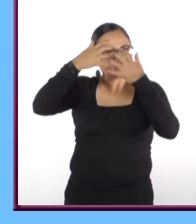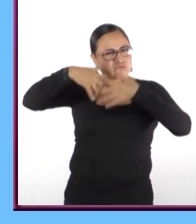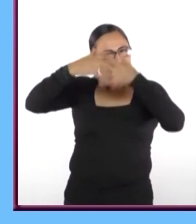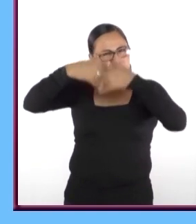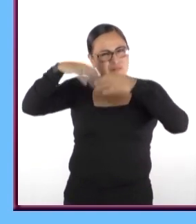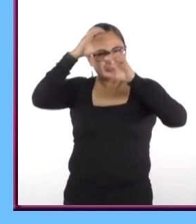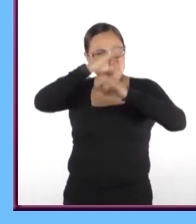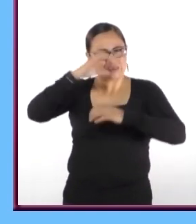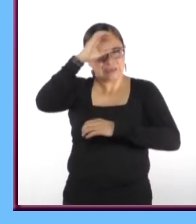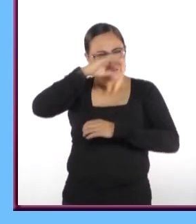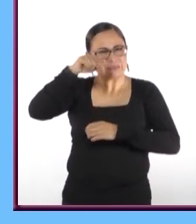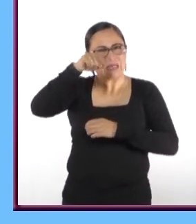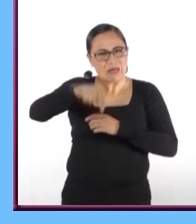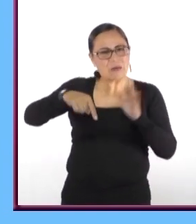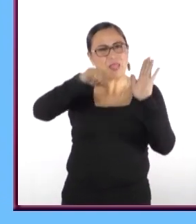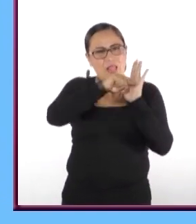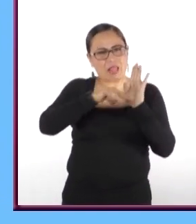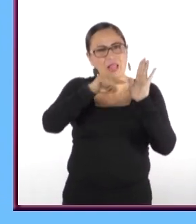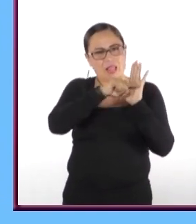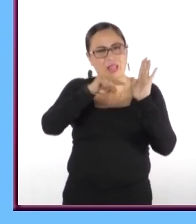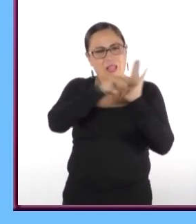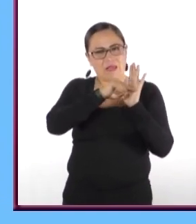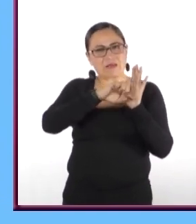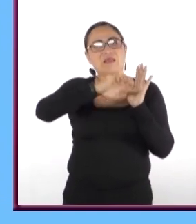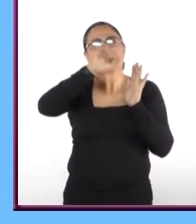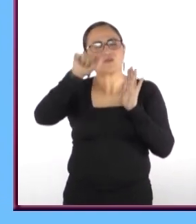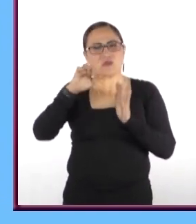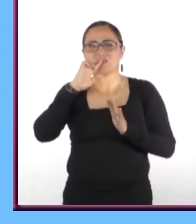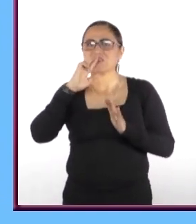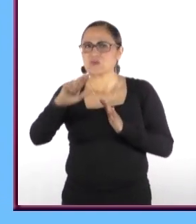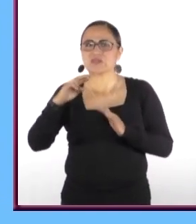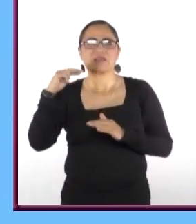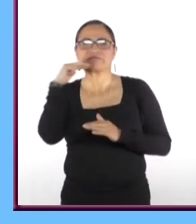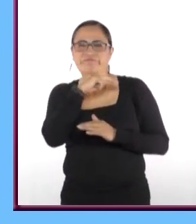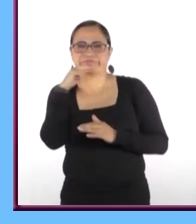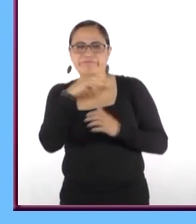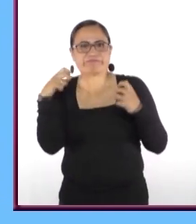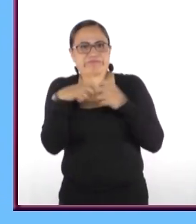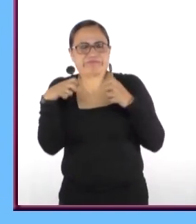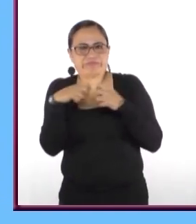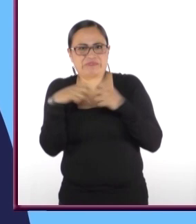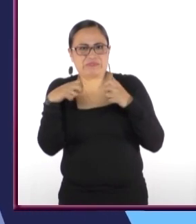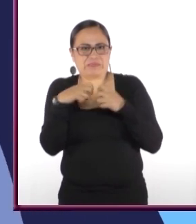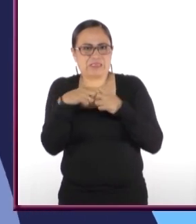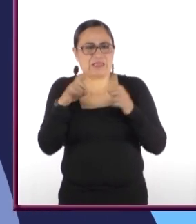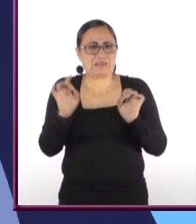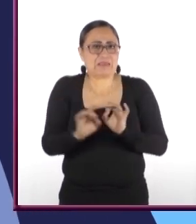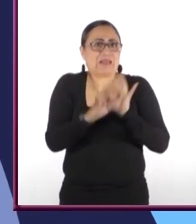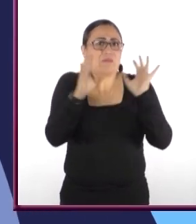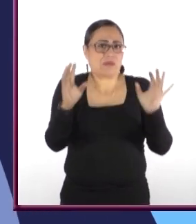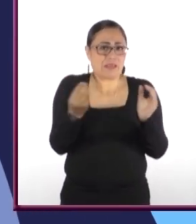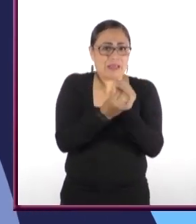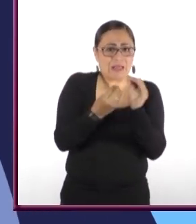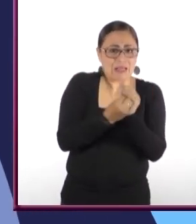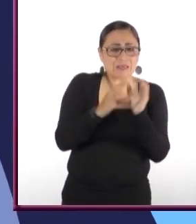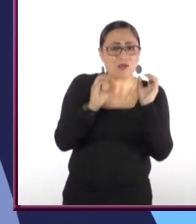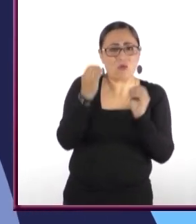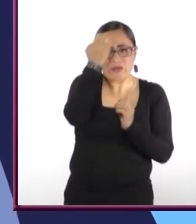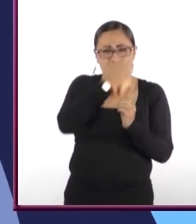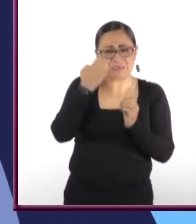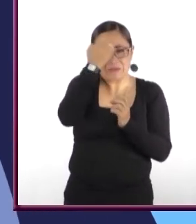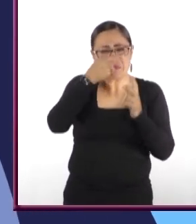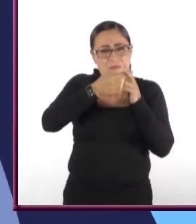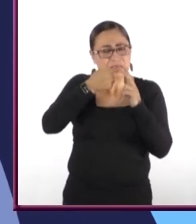viejos patrones de pensamiento negativos, se establece una respuesta automática al estrés cuando se enfrenta a una clase o examen